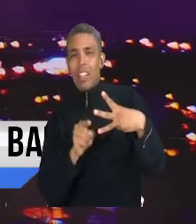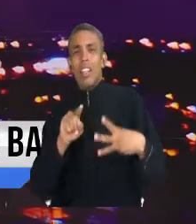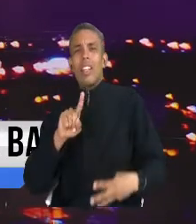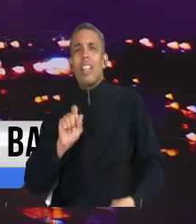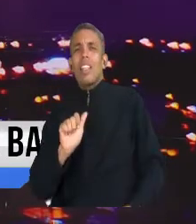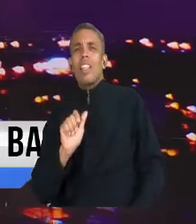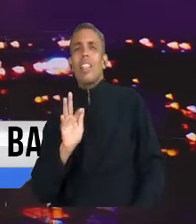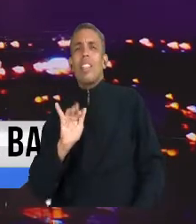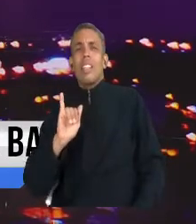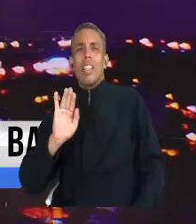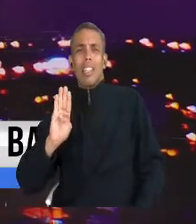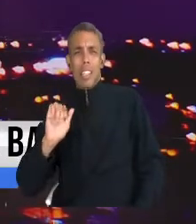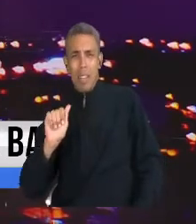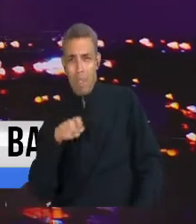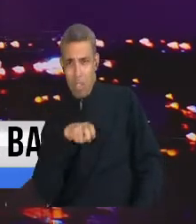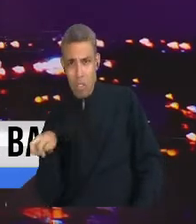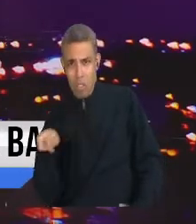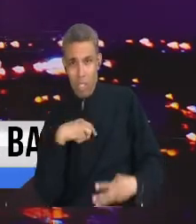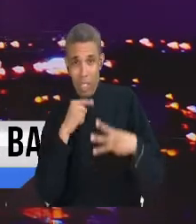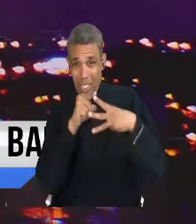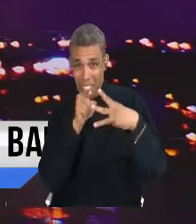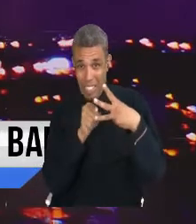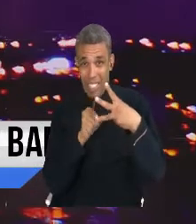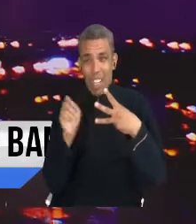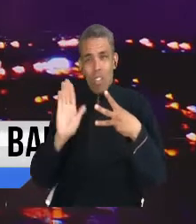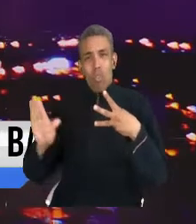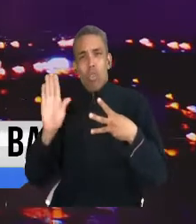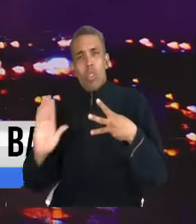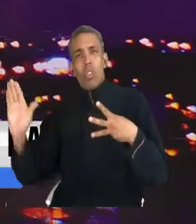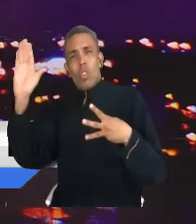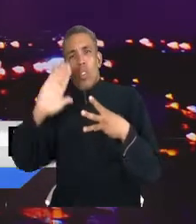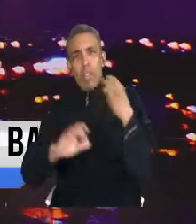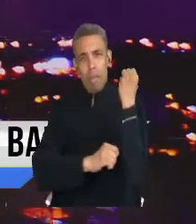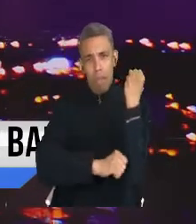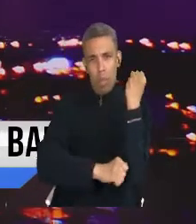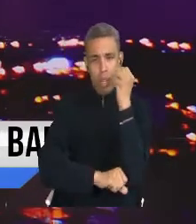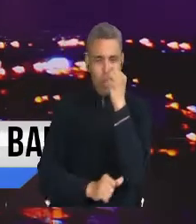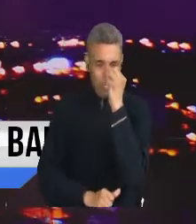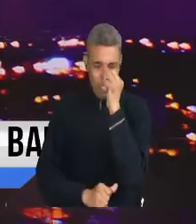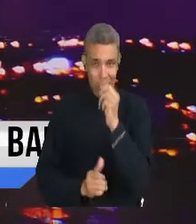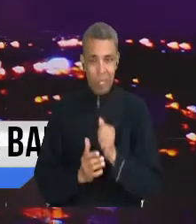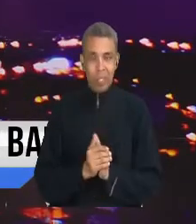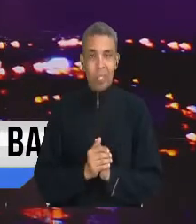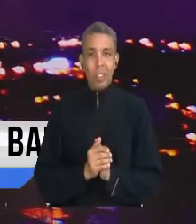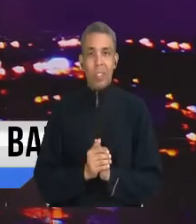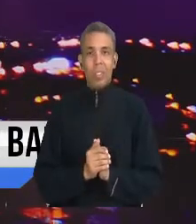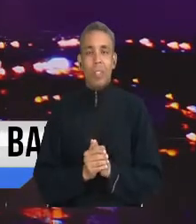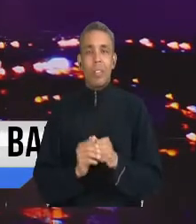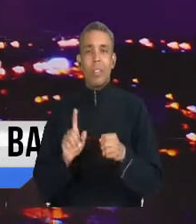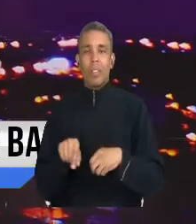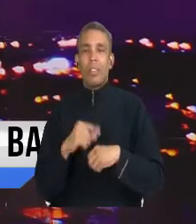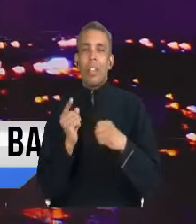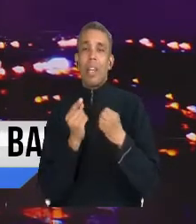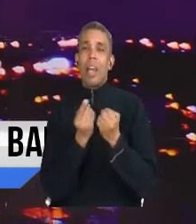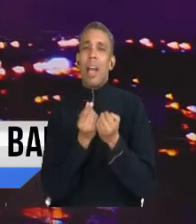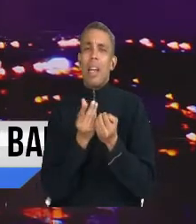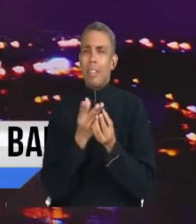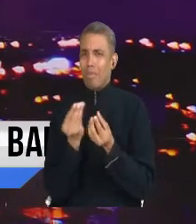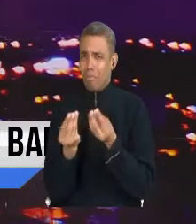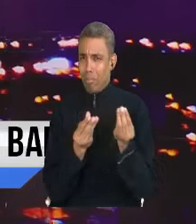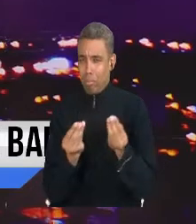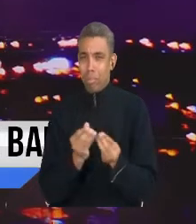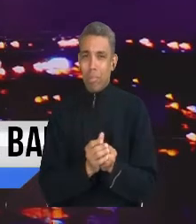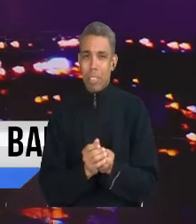Norte, de este hermoso departamento de Colombia. Y también la presencia de la banda 4 de Enero